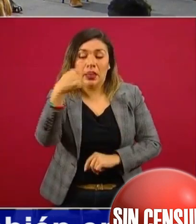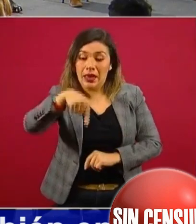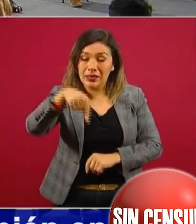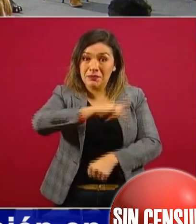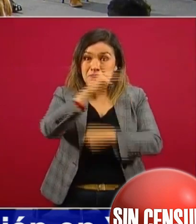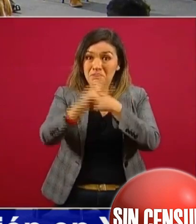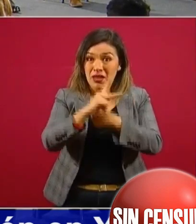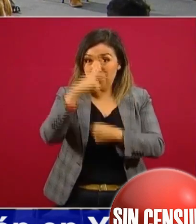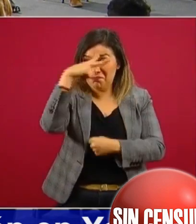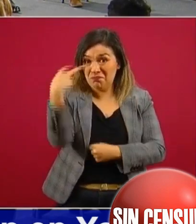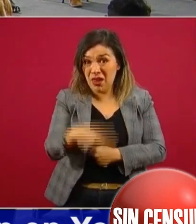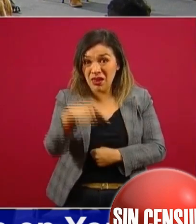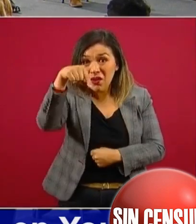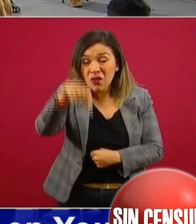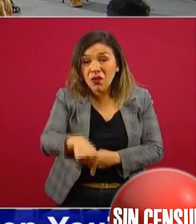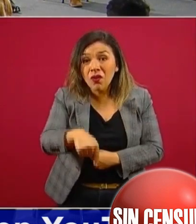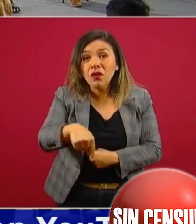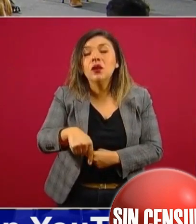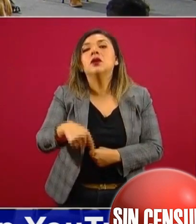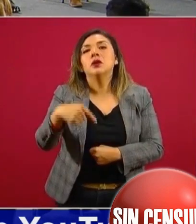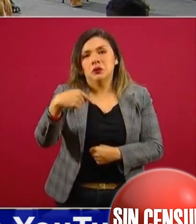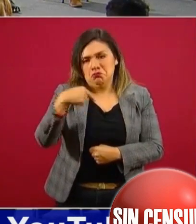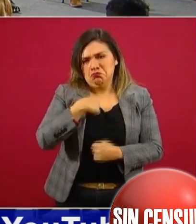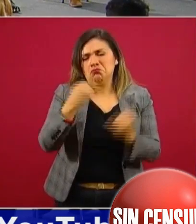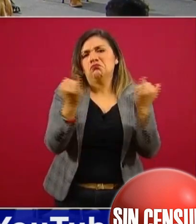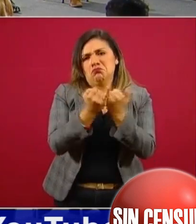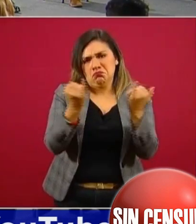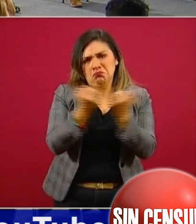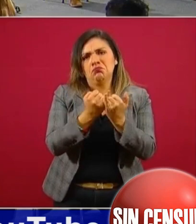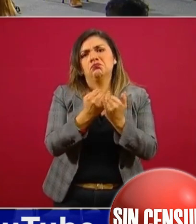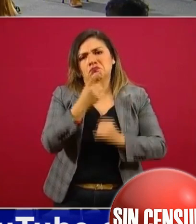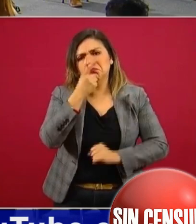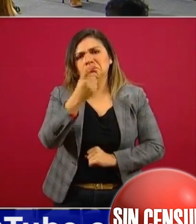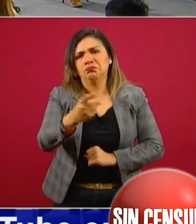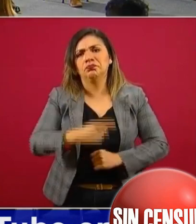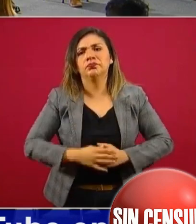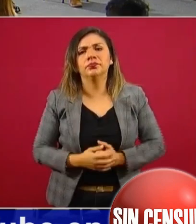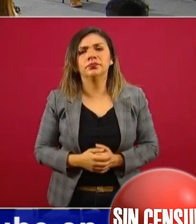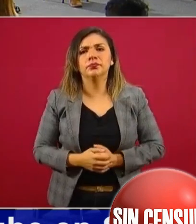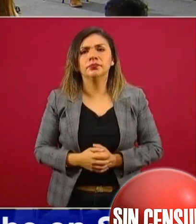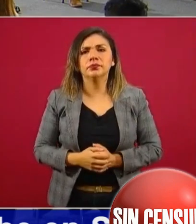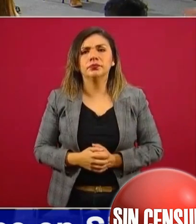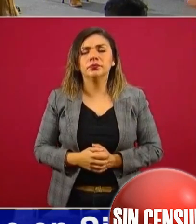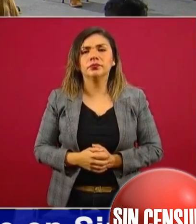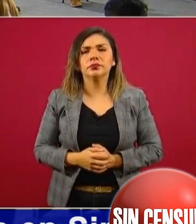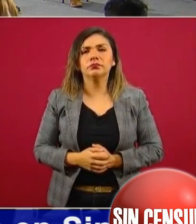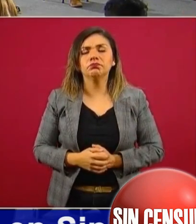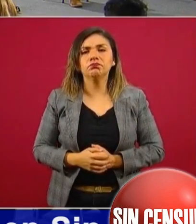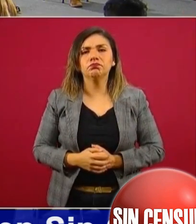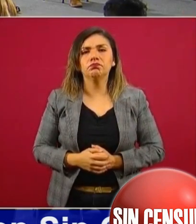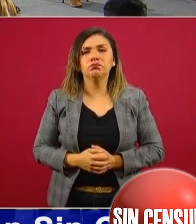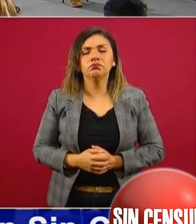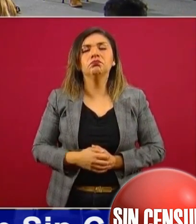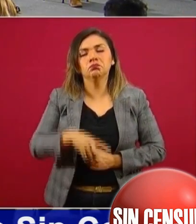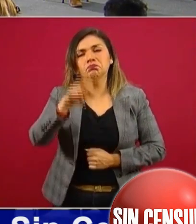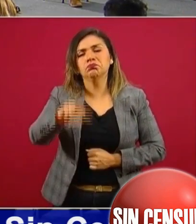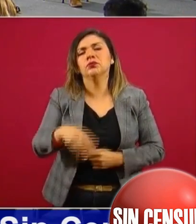país, lo escribo también, de los que lamentablemente han